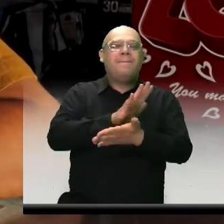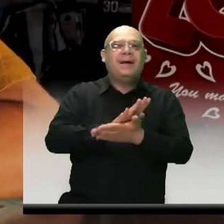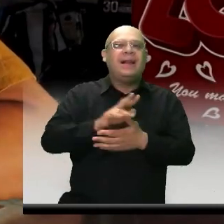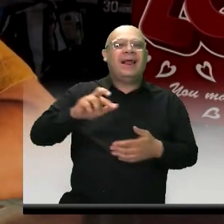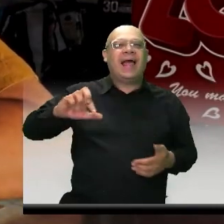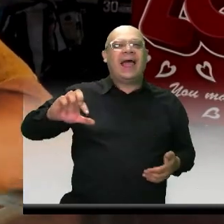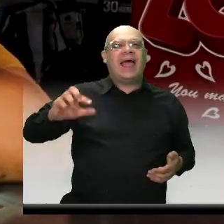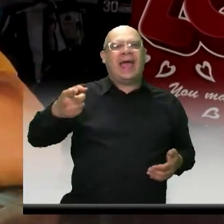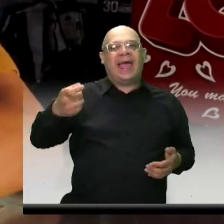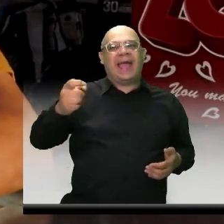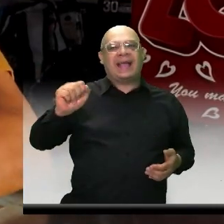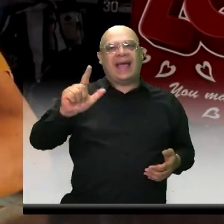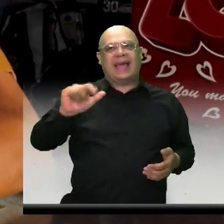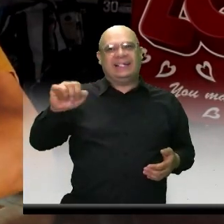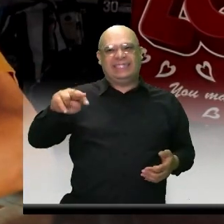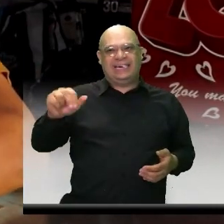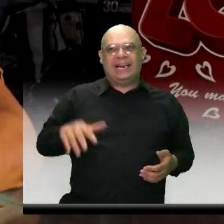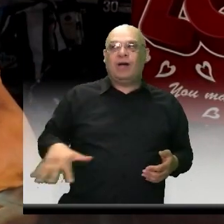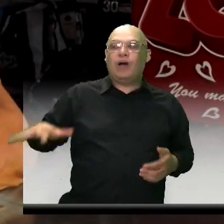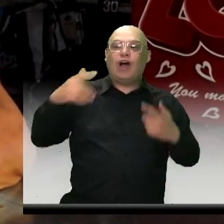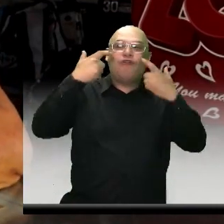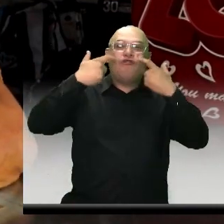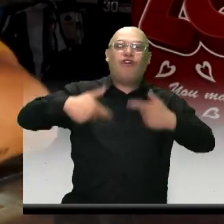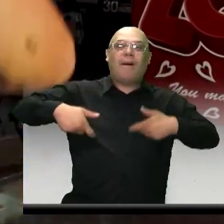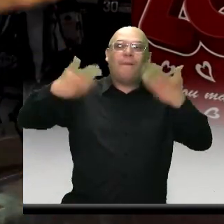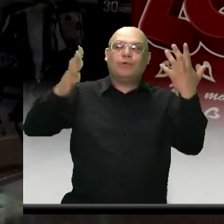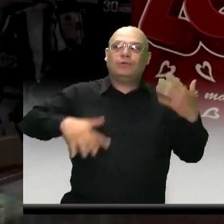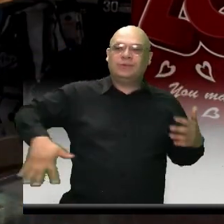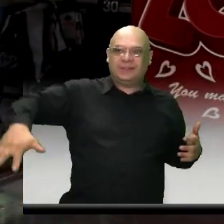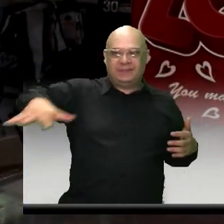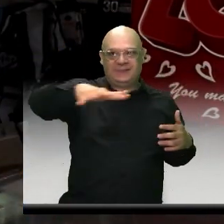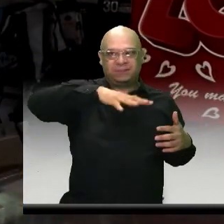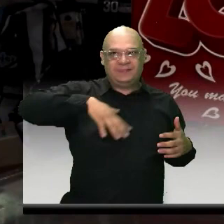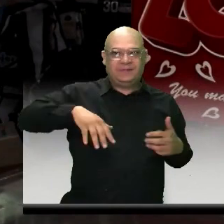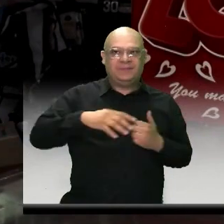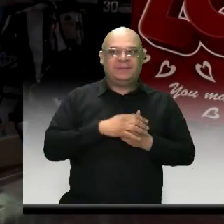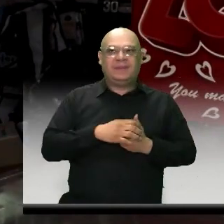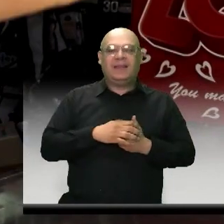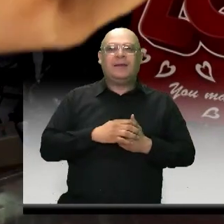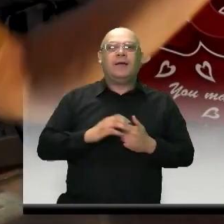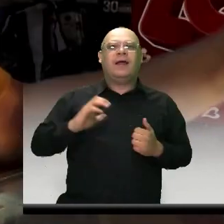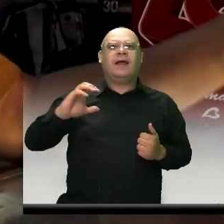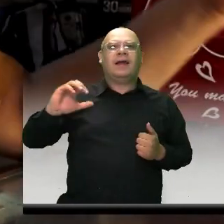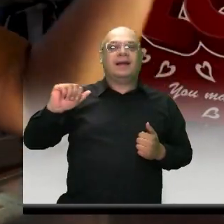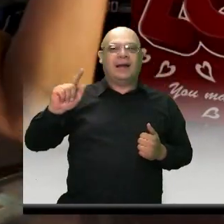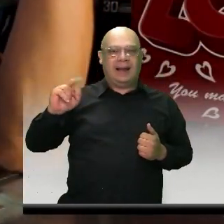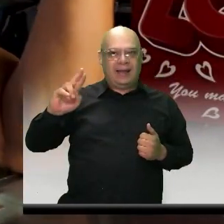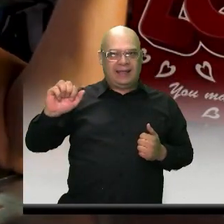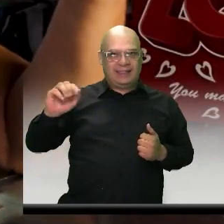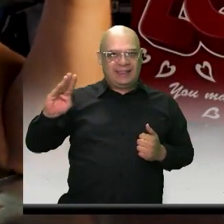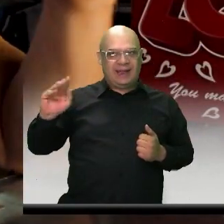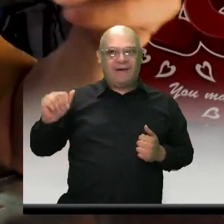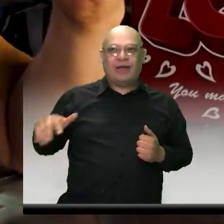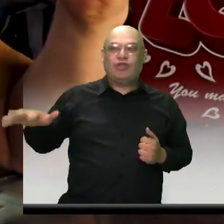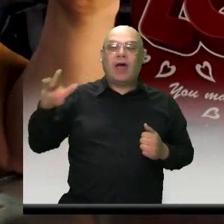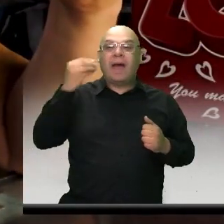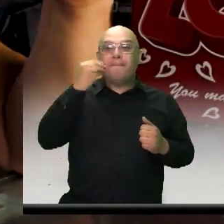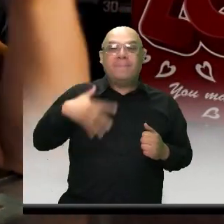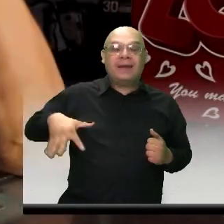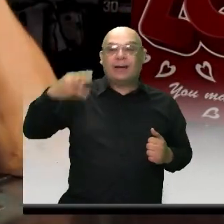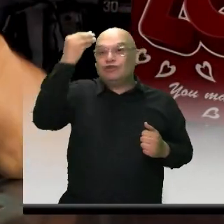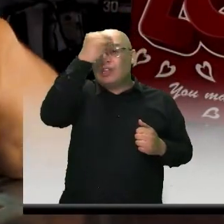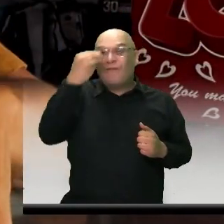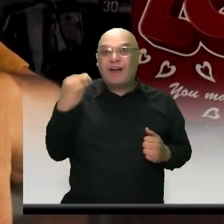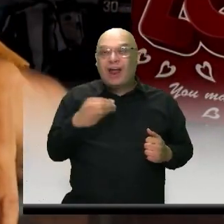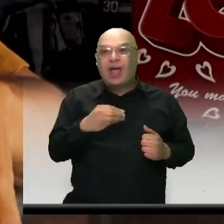Guayabo, porque soy reconocido incluso a Calatrava, desde Envigado, de Saboneta, los